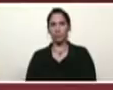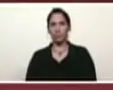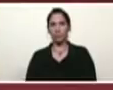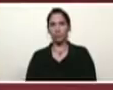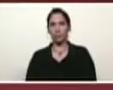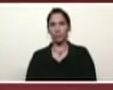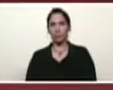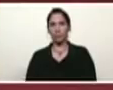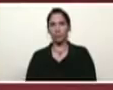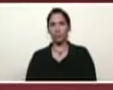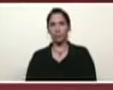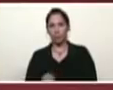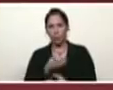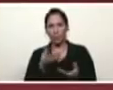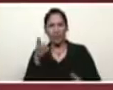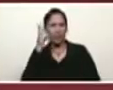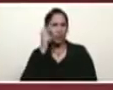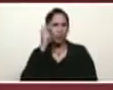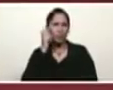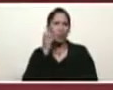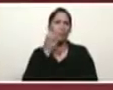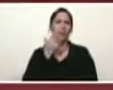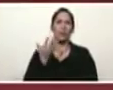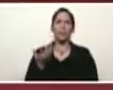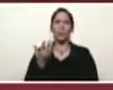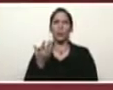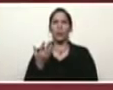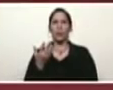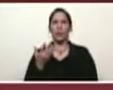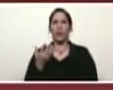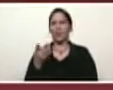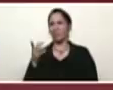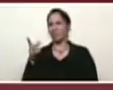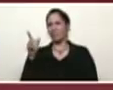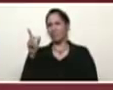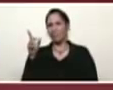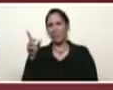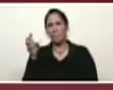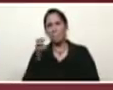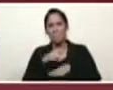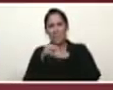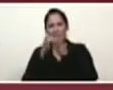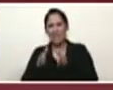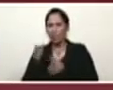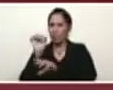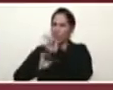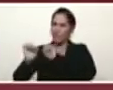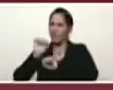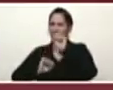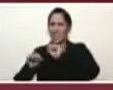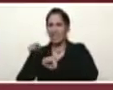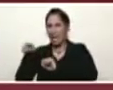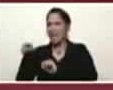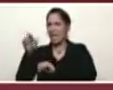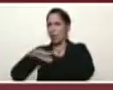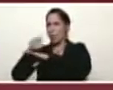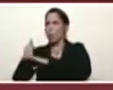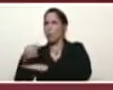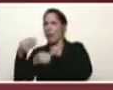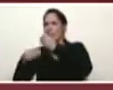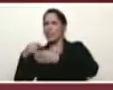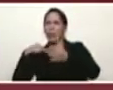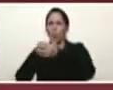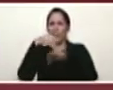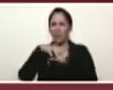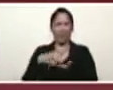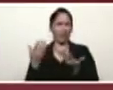Otras mentiras que ustedes han escuchado, que si Padrino iba a dar un golpe, que si el presidente del Tribunal Supremo de Justicia, Michael